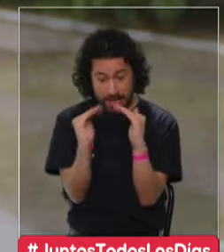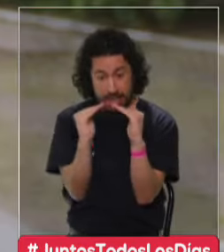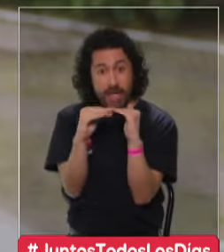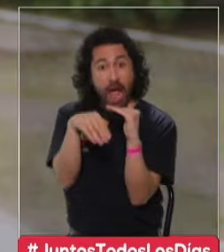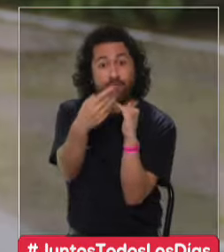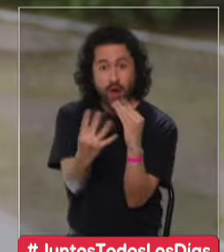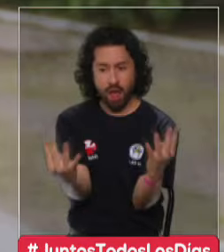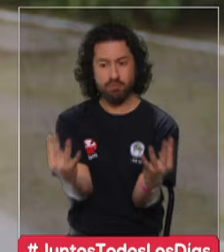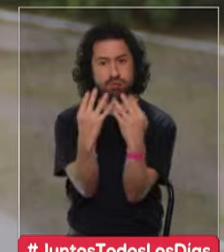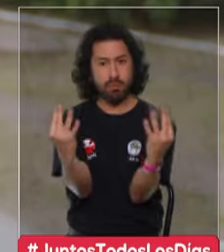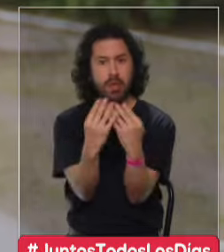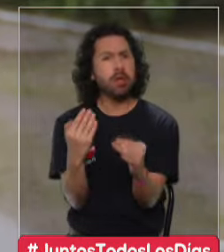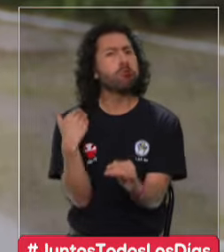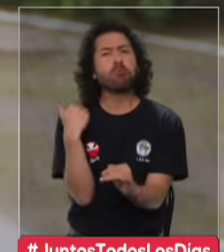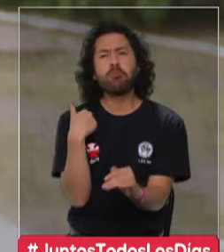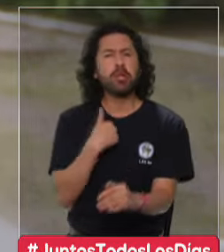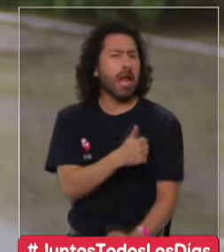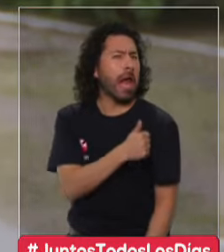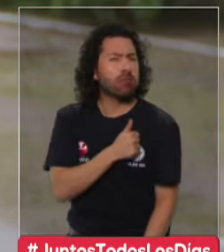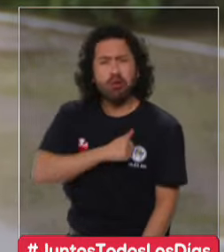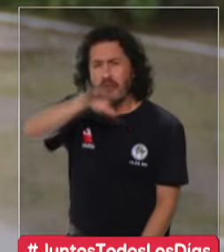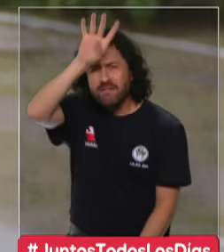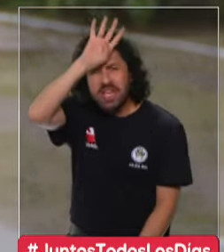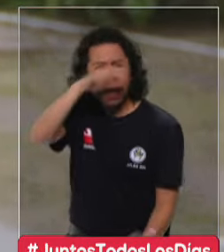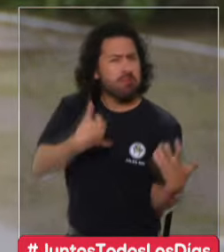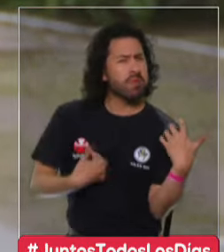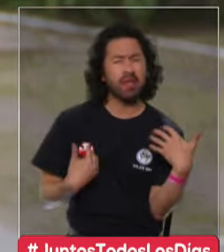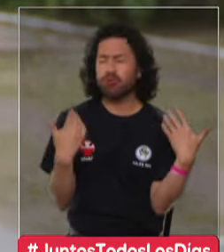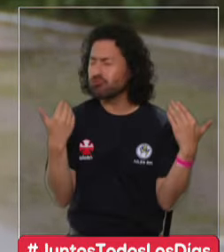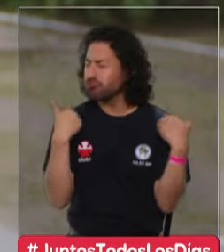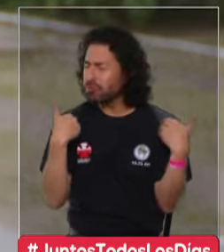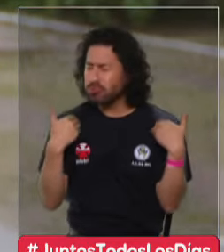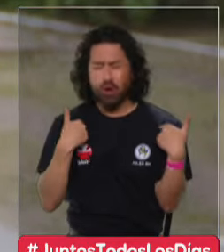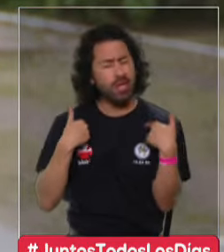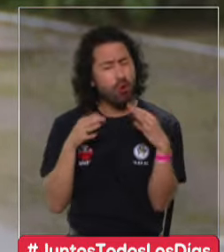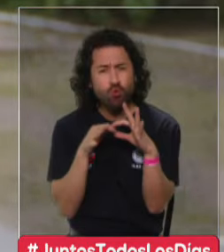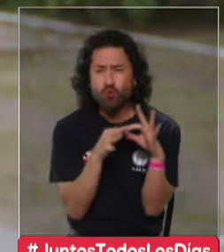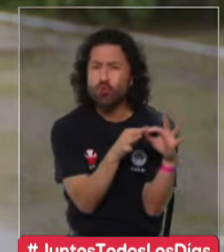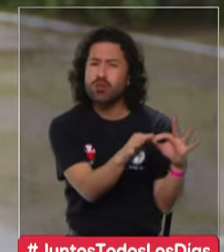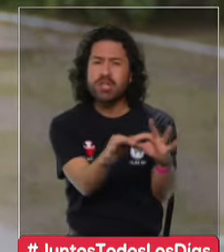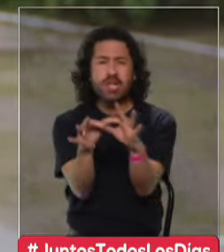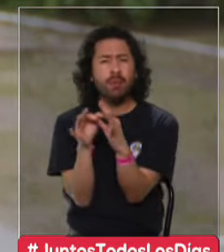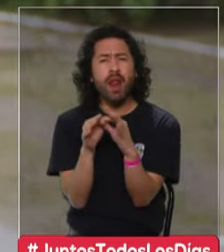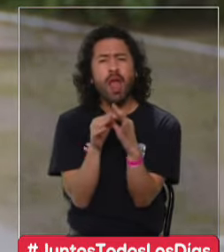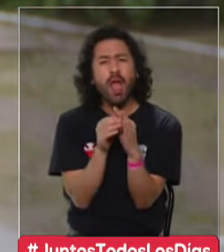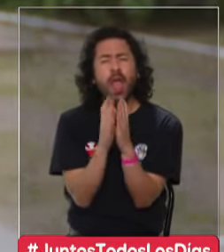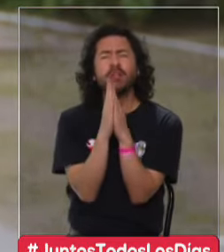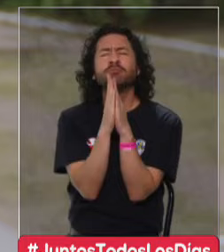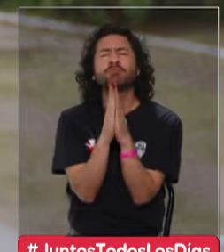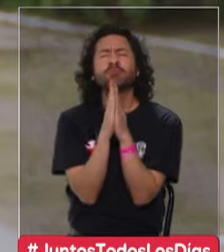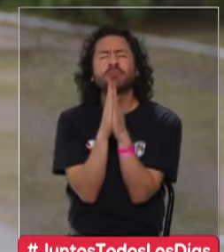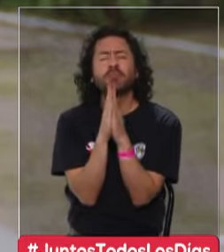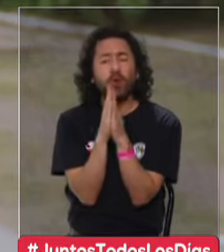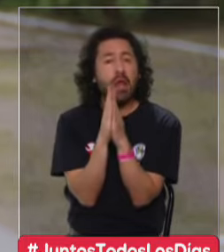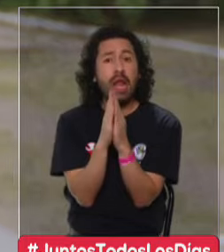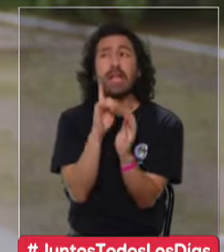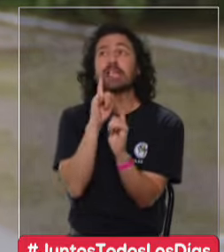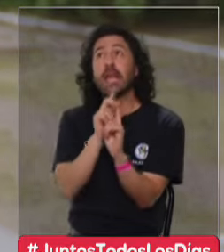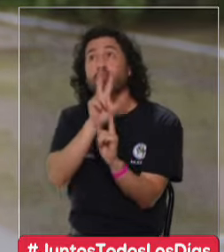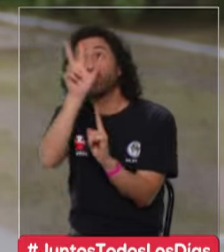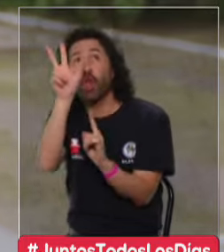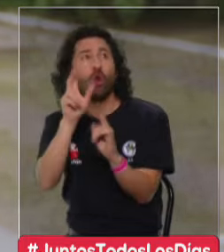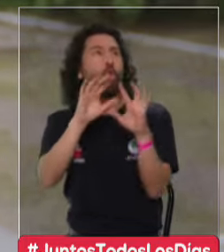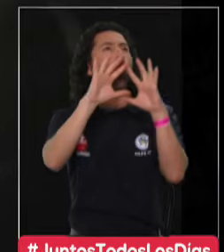No importaba en realidad si fueras católico, evangélico, lo que fuera, pero unirnos en oración, a quien fueras, a la divinidad,